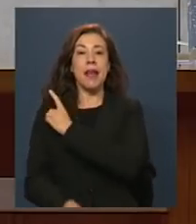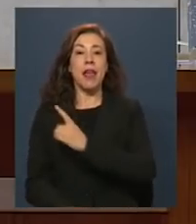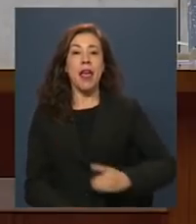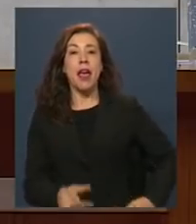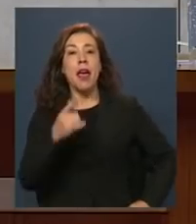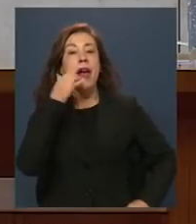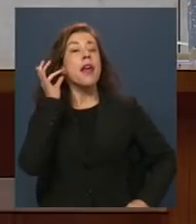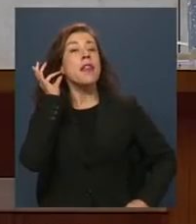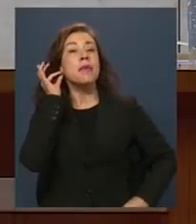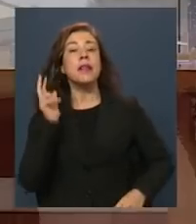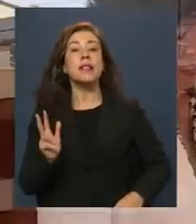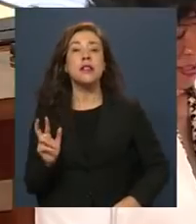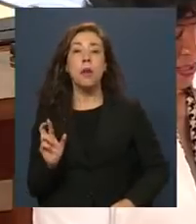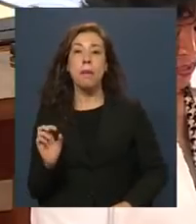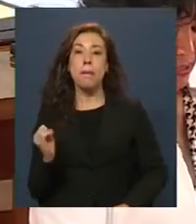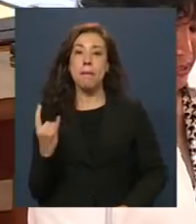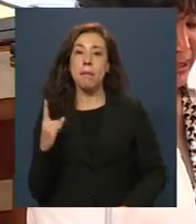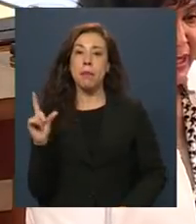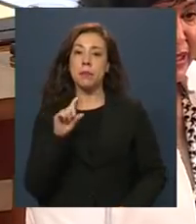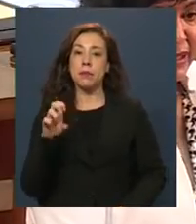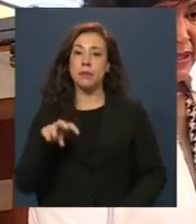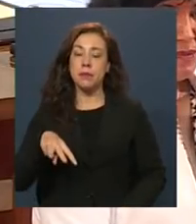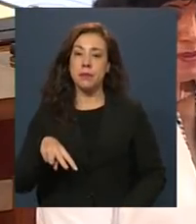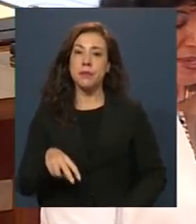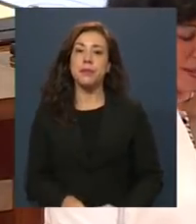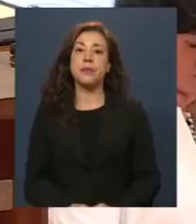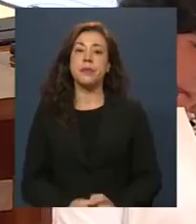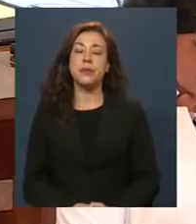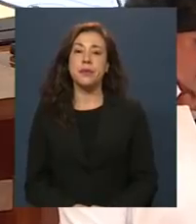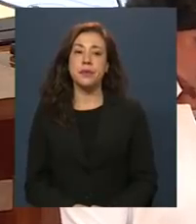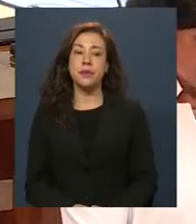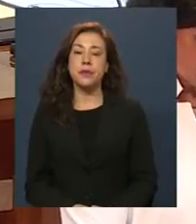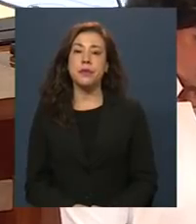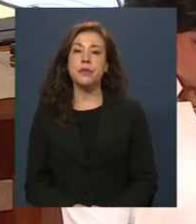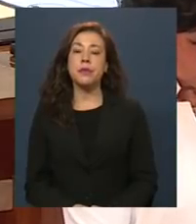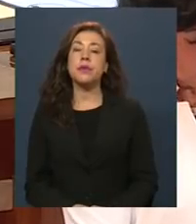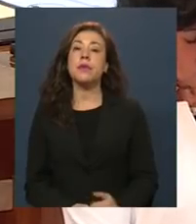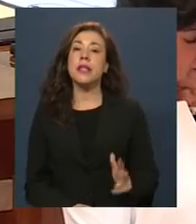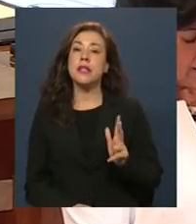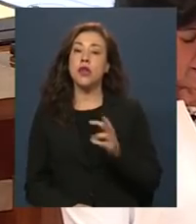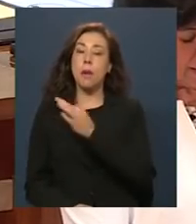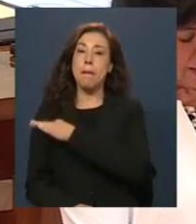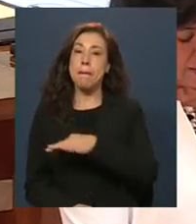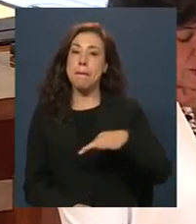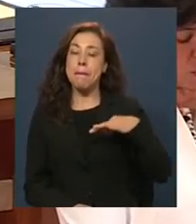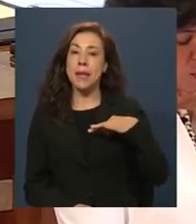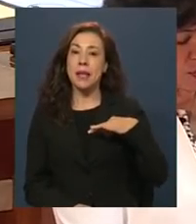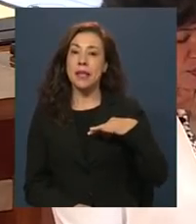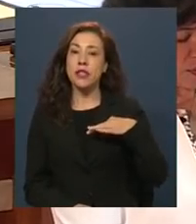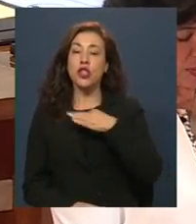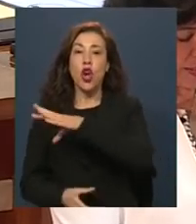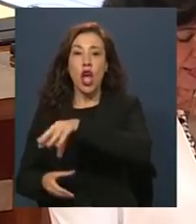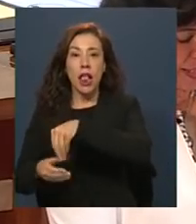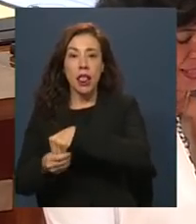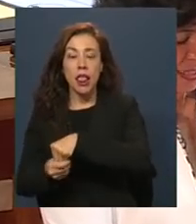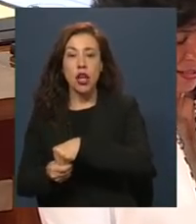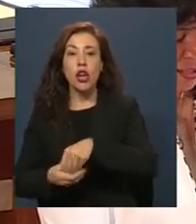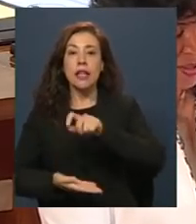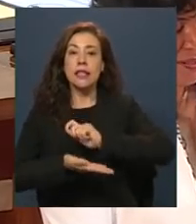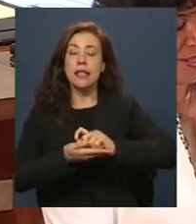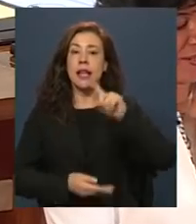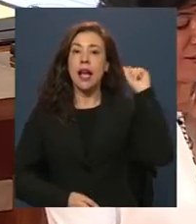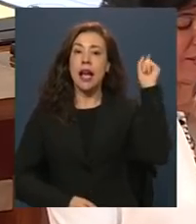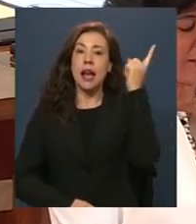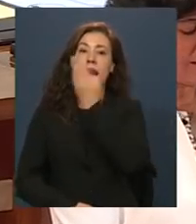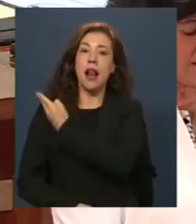y Diputadas, don Diego Paulsen, de los señores ministros del Interior, Secretaría General